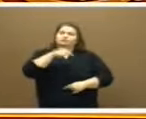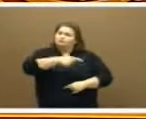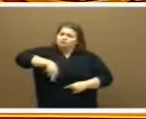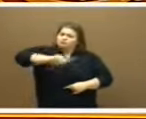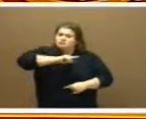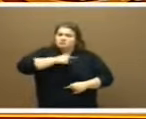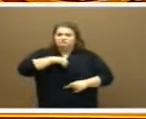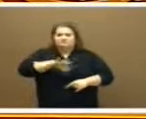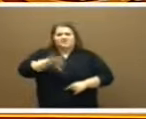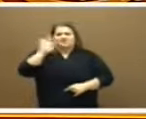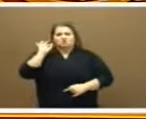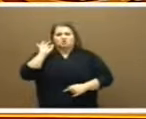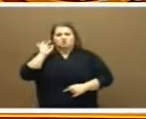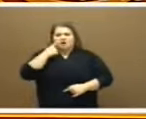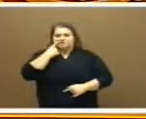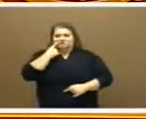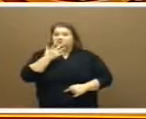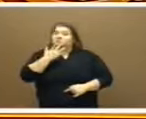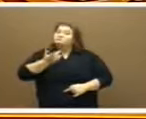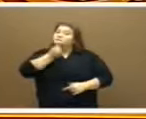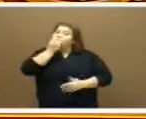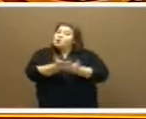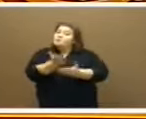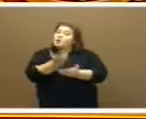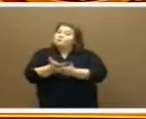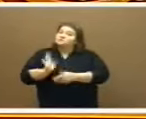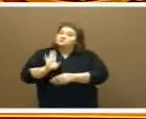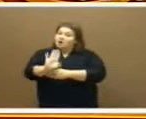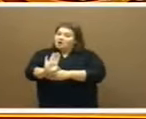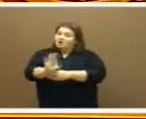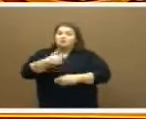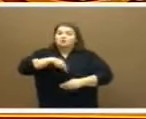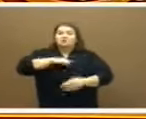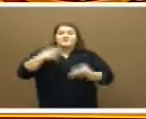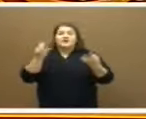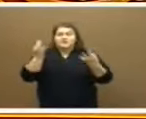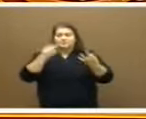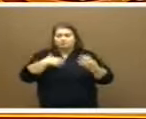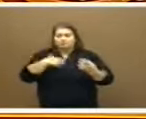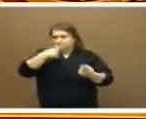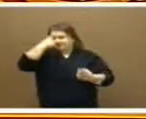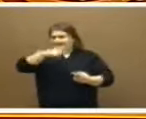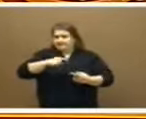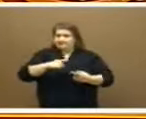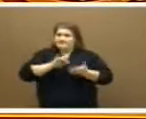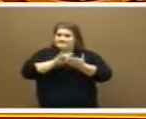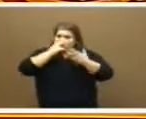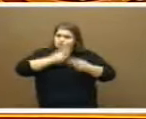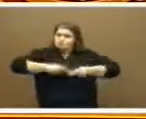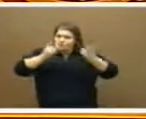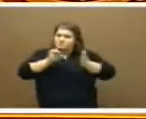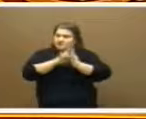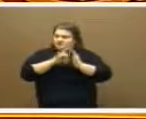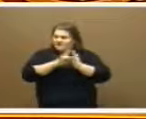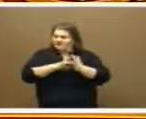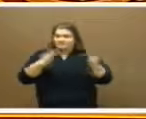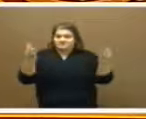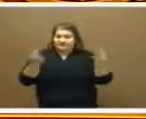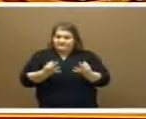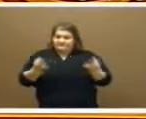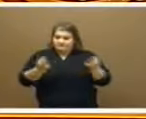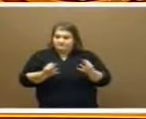que hagamos nuestra la propuesta y que entendamos que para que el servicio público sea de calidad, lo menos